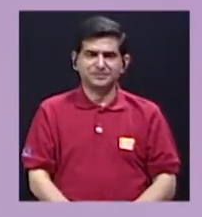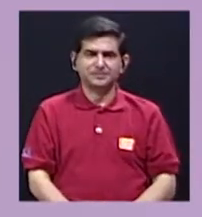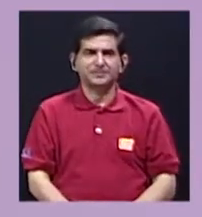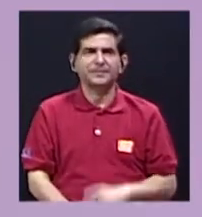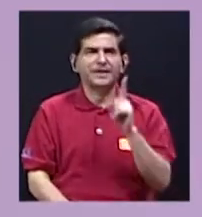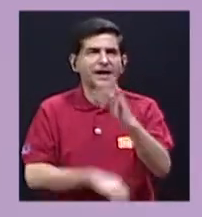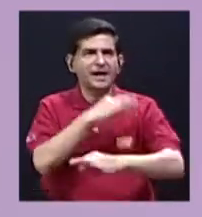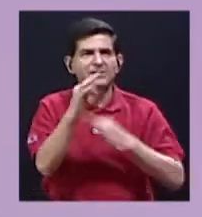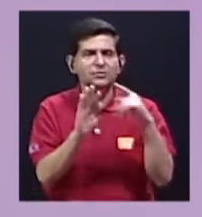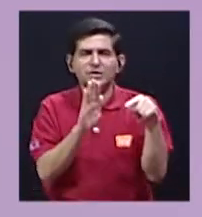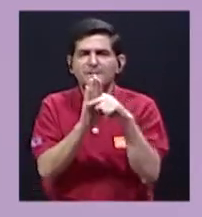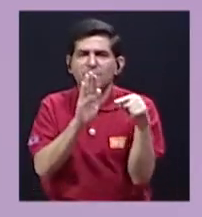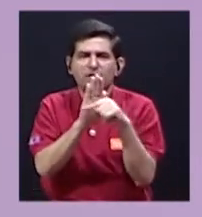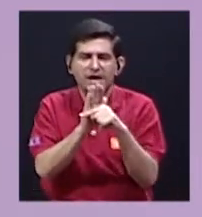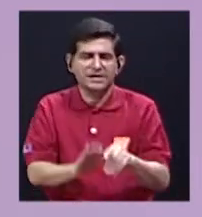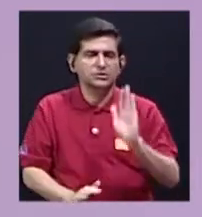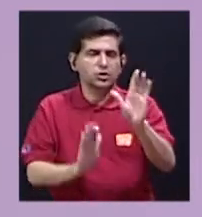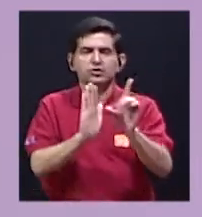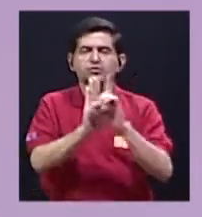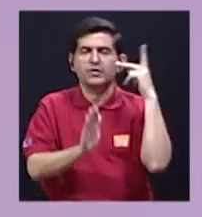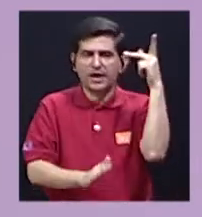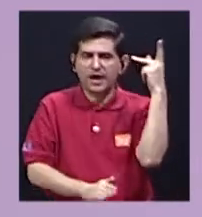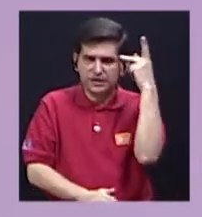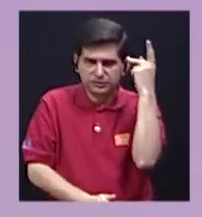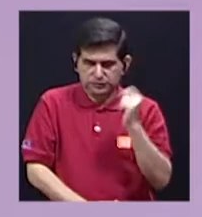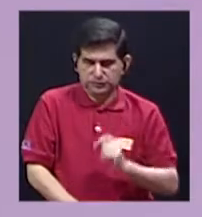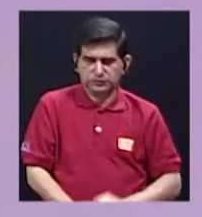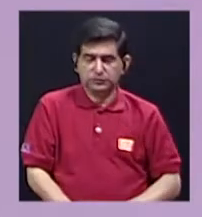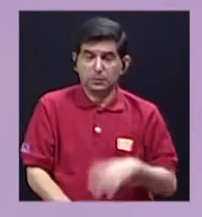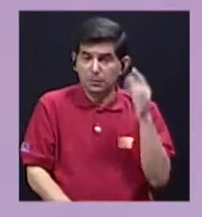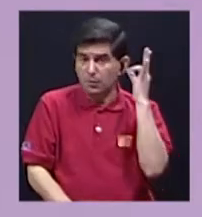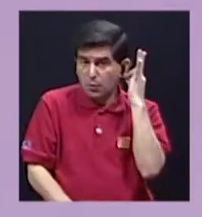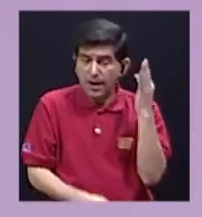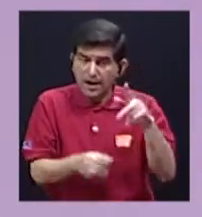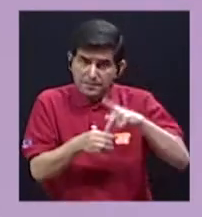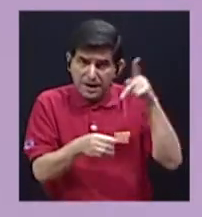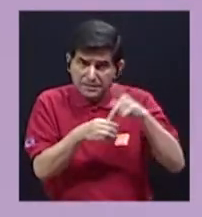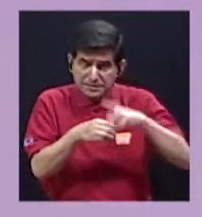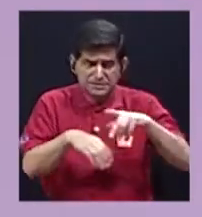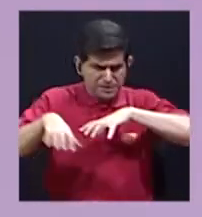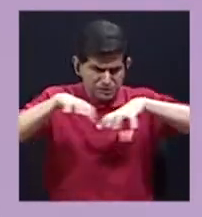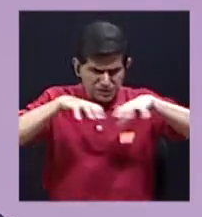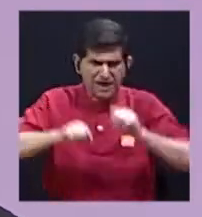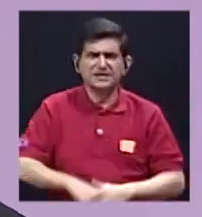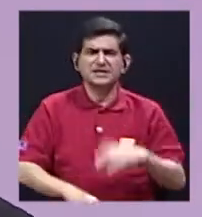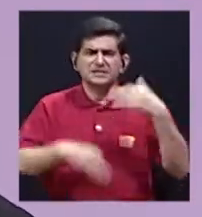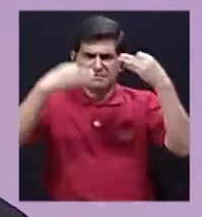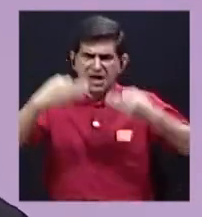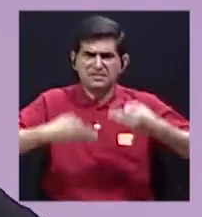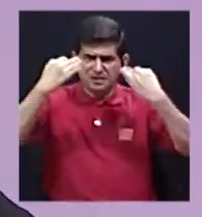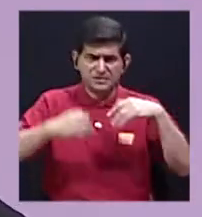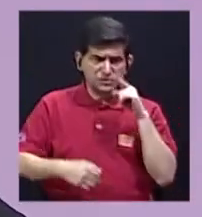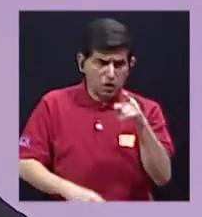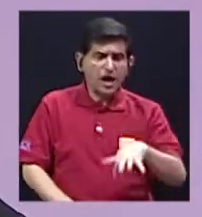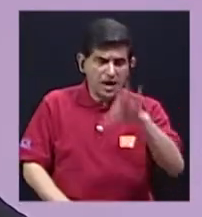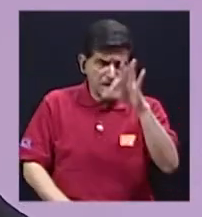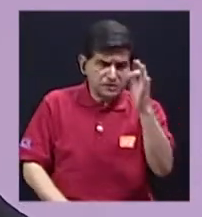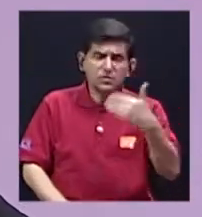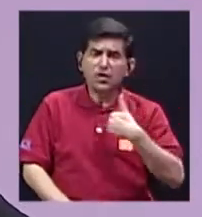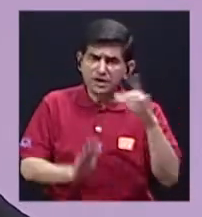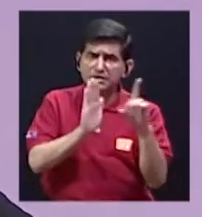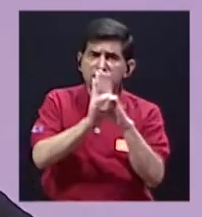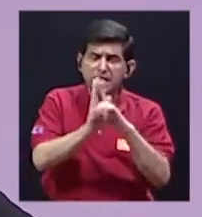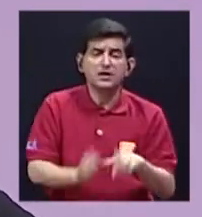una negación de los derechos políticos de la mujer de participar activamente en las decisiones para las cuales fueron electas